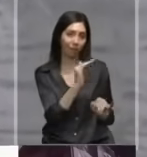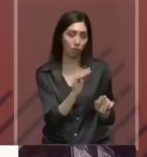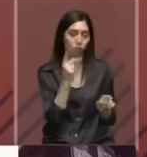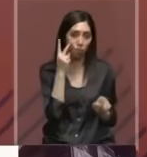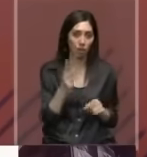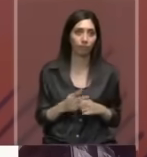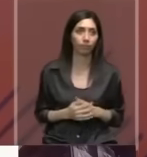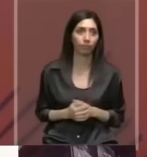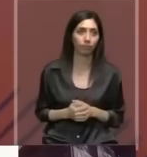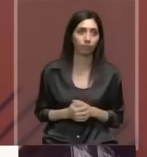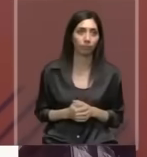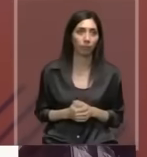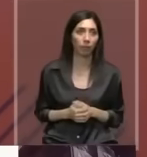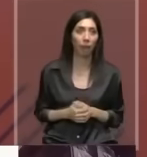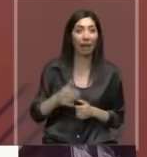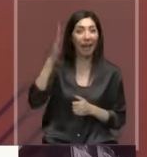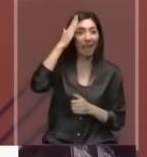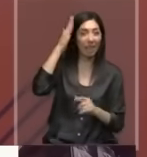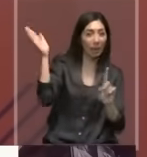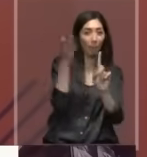registro.